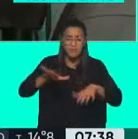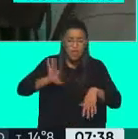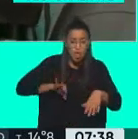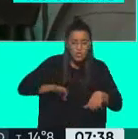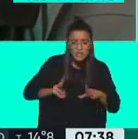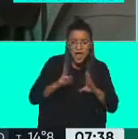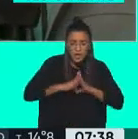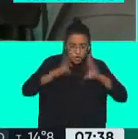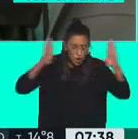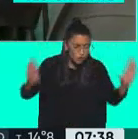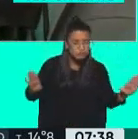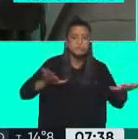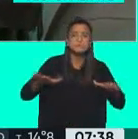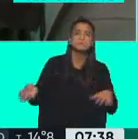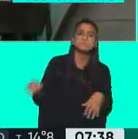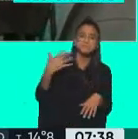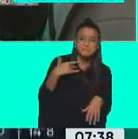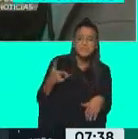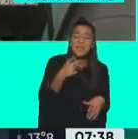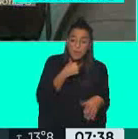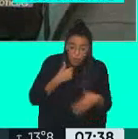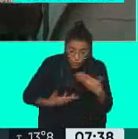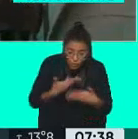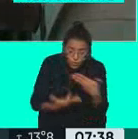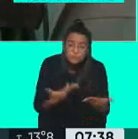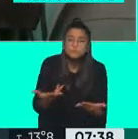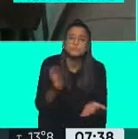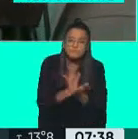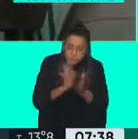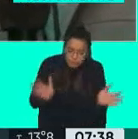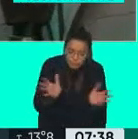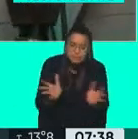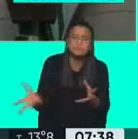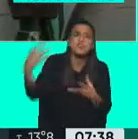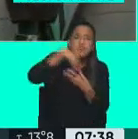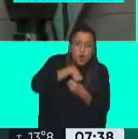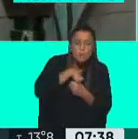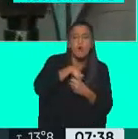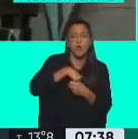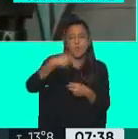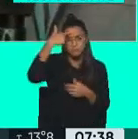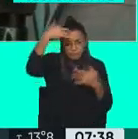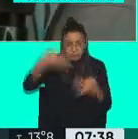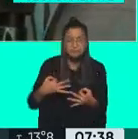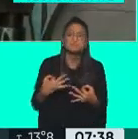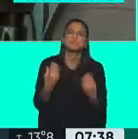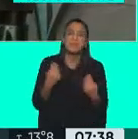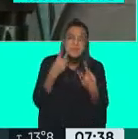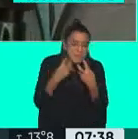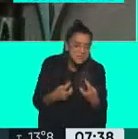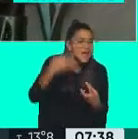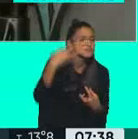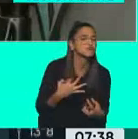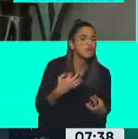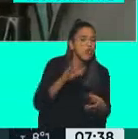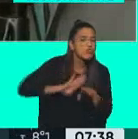2 años. Queremos que se mantenga funcionando, que se la reactive y se le incorpore el criterio de investigación